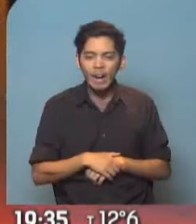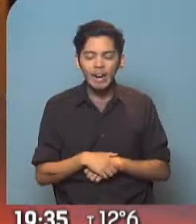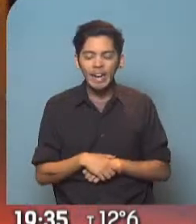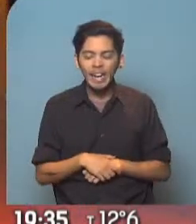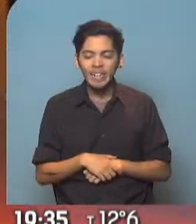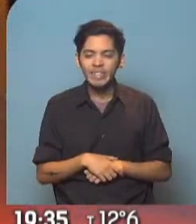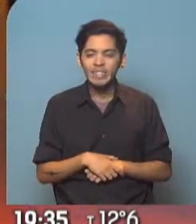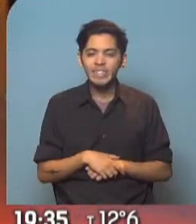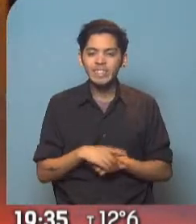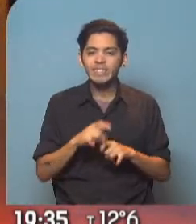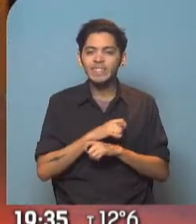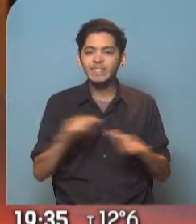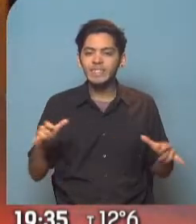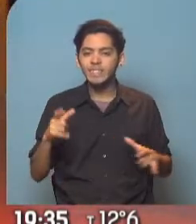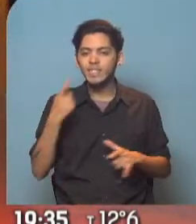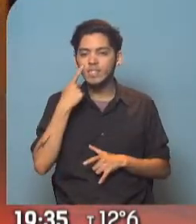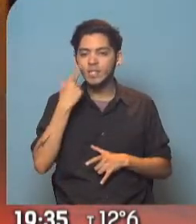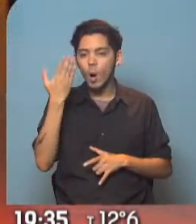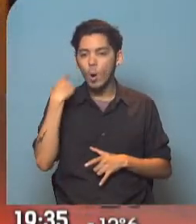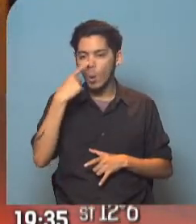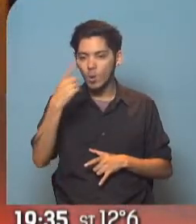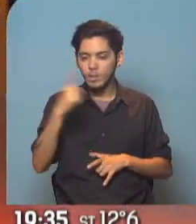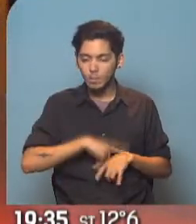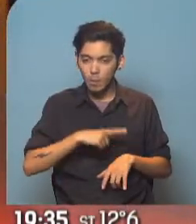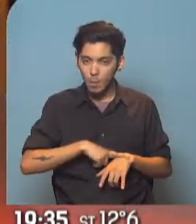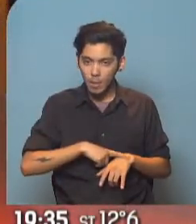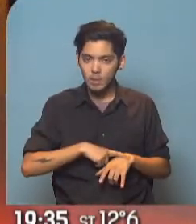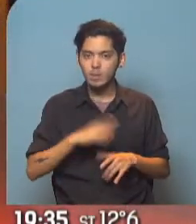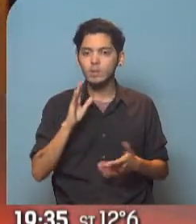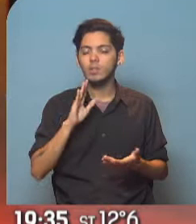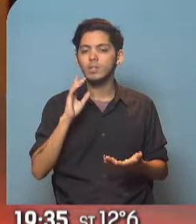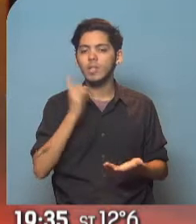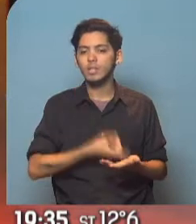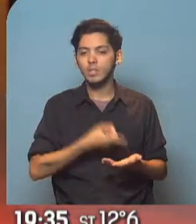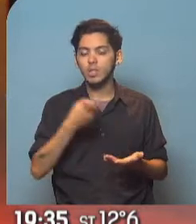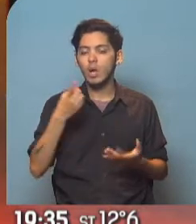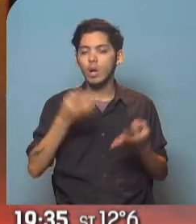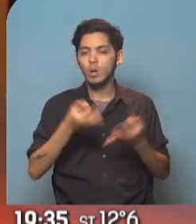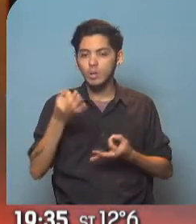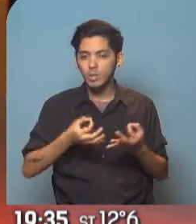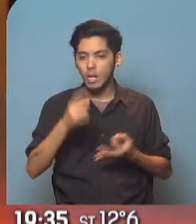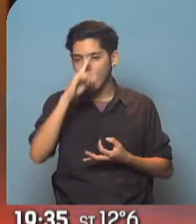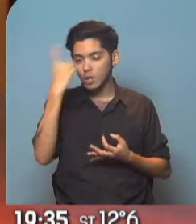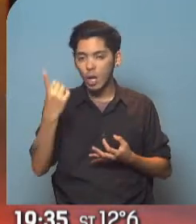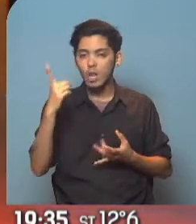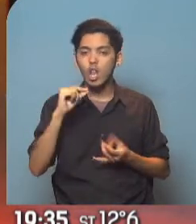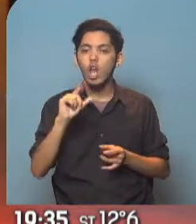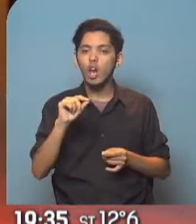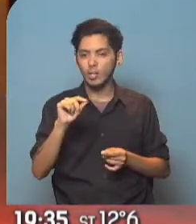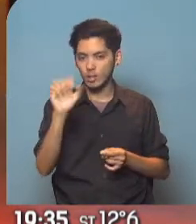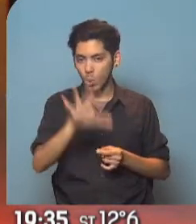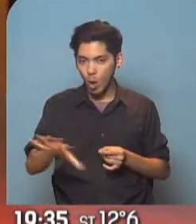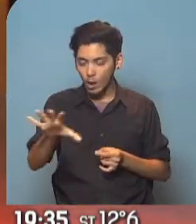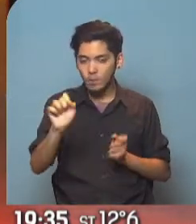vamos con una noticia que se conoció en las últimas horas que tiene que ver con una decisión que tomó la justicia federal de dolores de implementar una